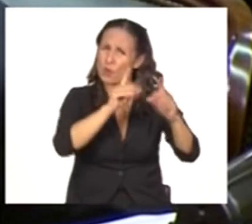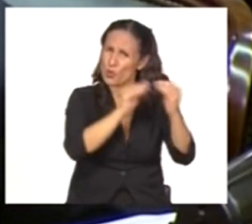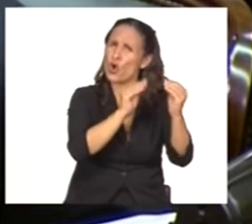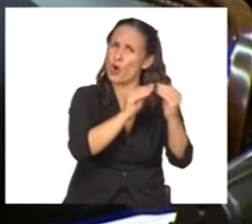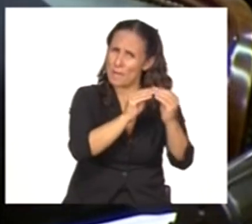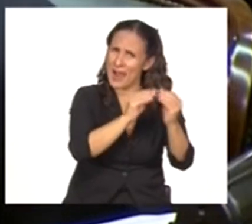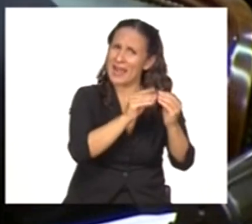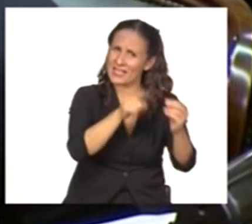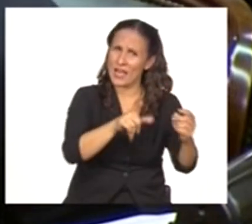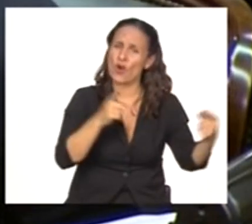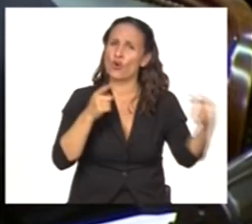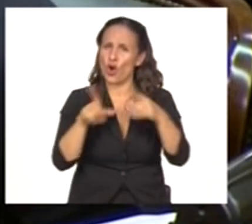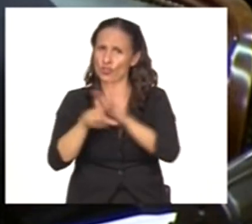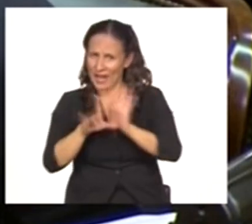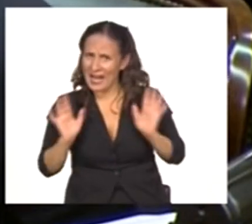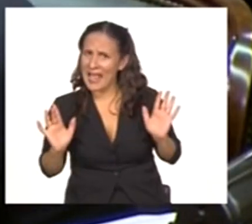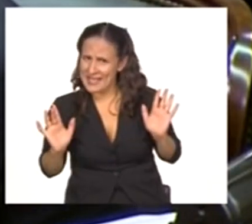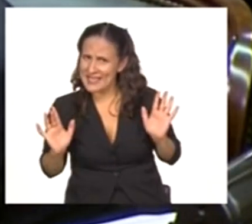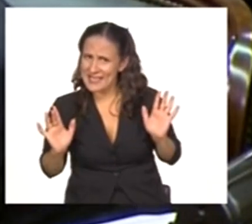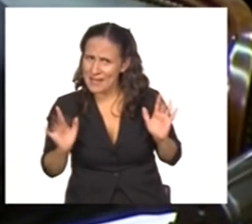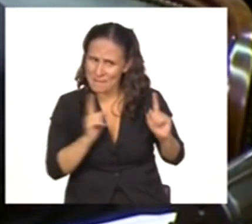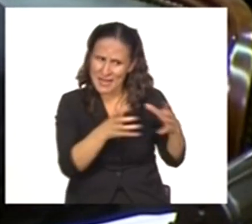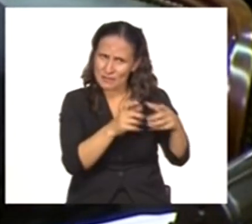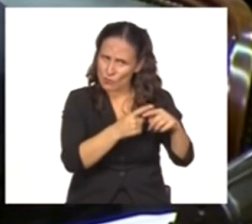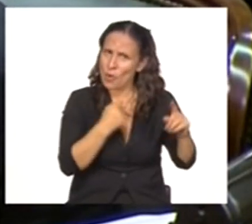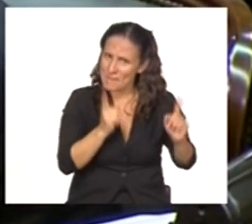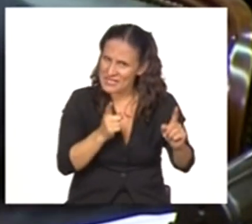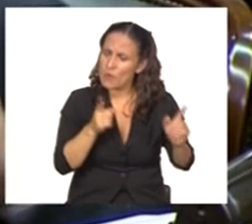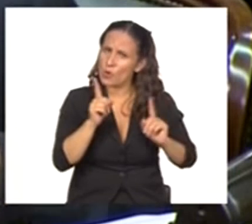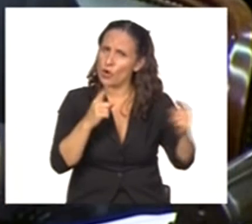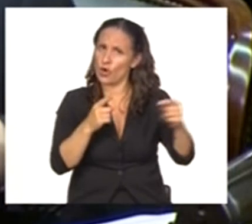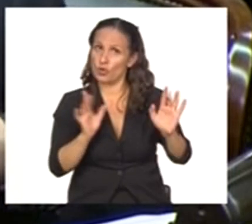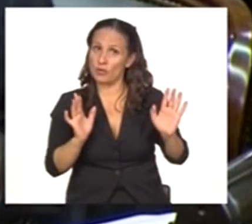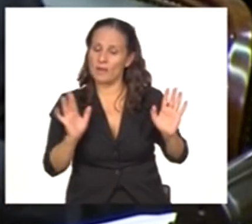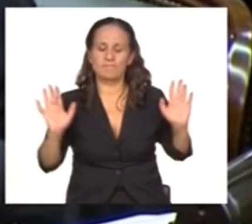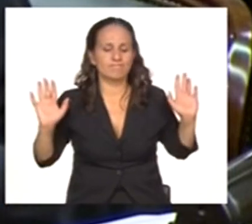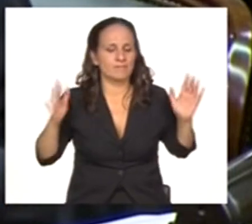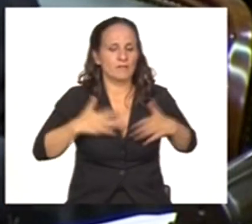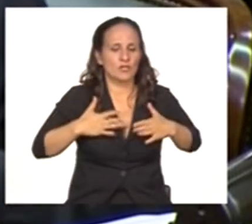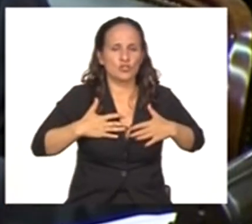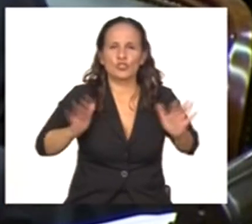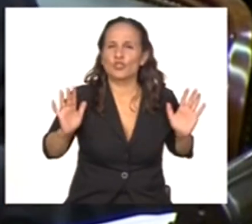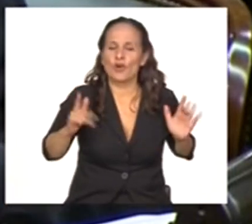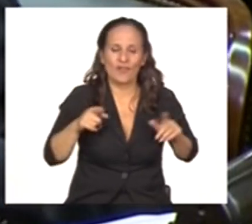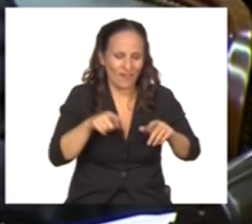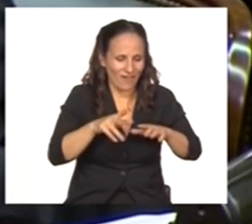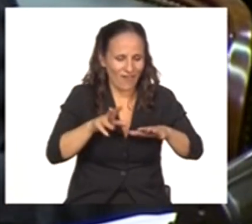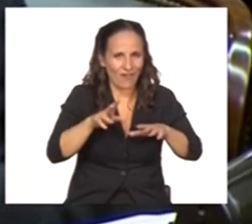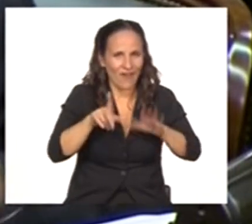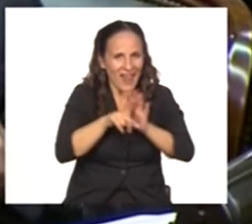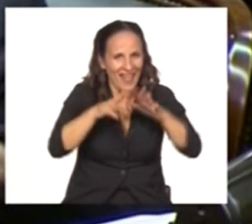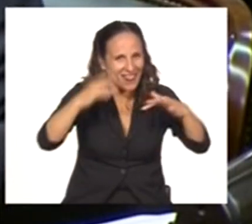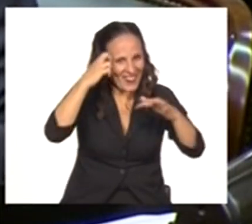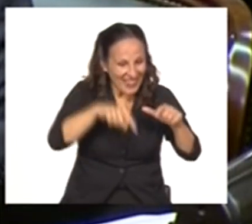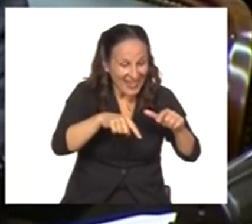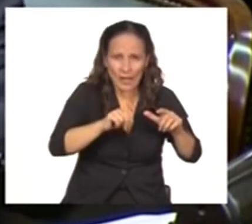en contra de esa ley, efectivamente ya no es algo que nos corresponde, algo que no es nuestro, es algo de millones